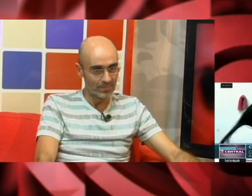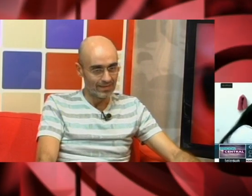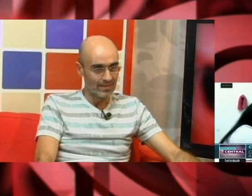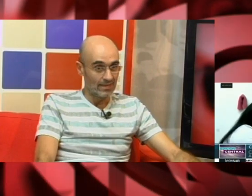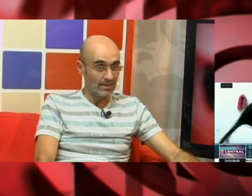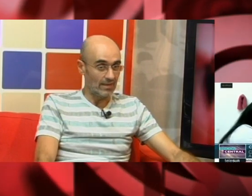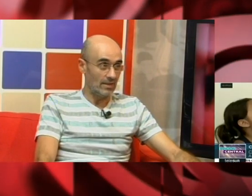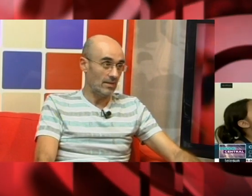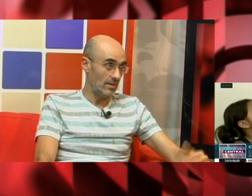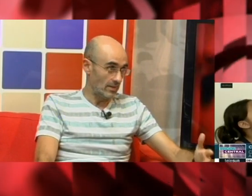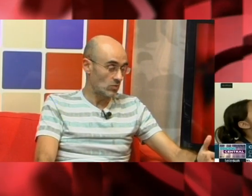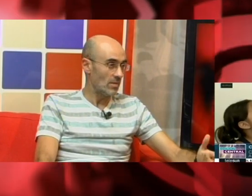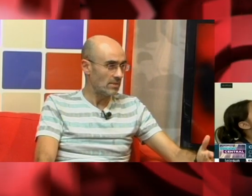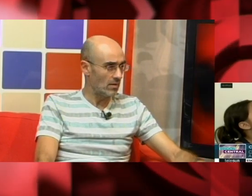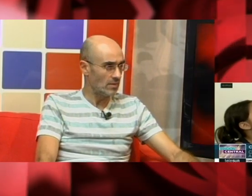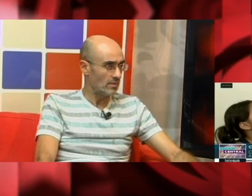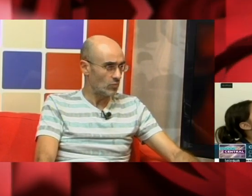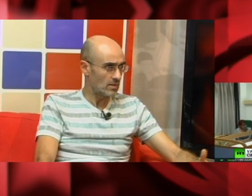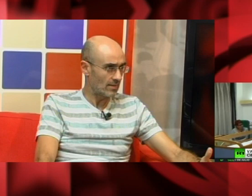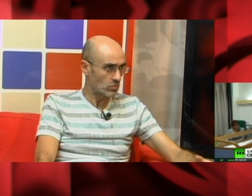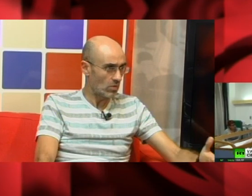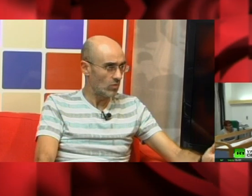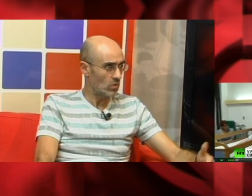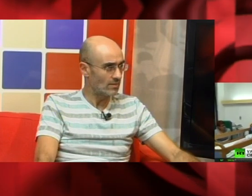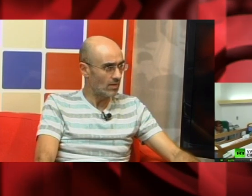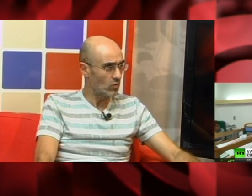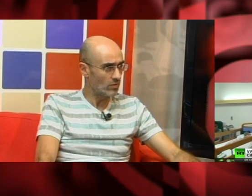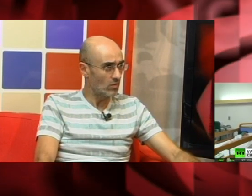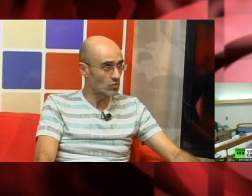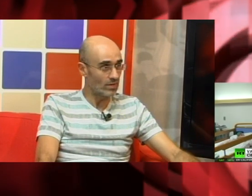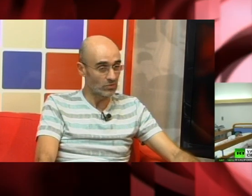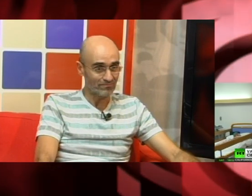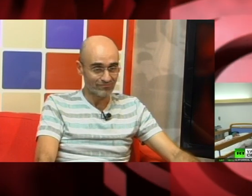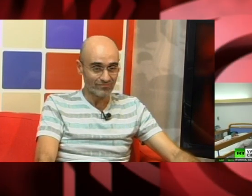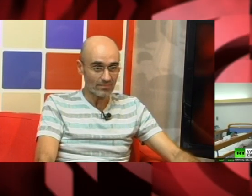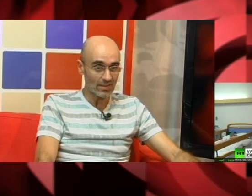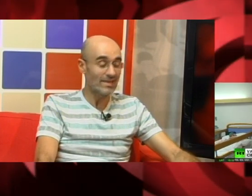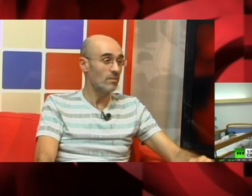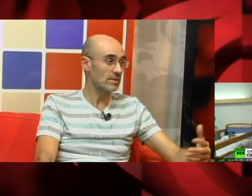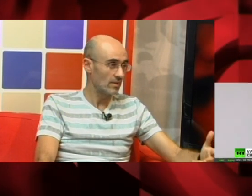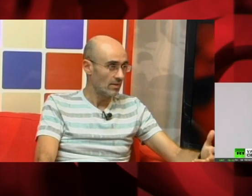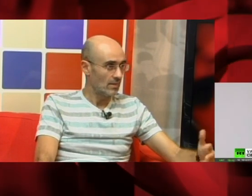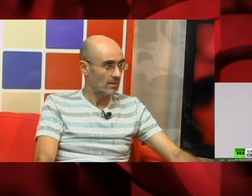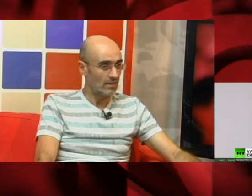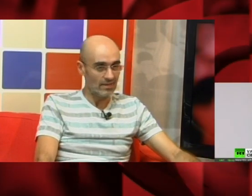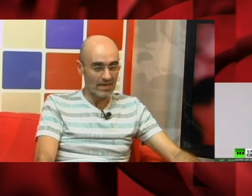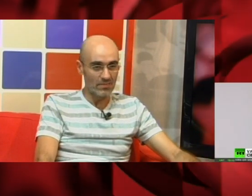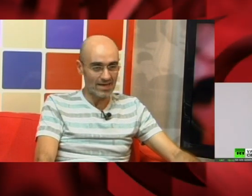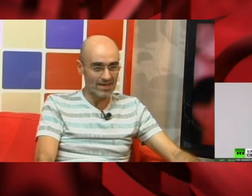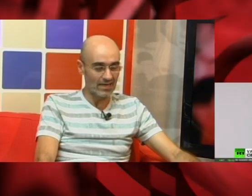cubano esto lamentablemente se ha trastocado por la entrada al gobierno de bolsonaro y además